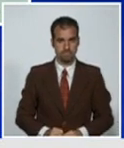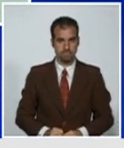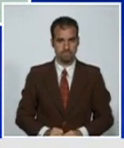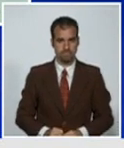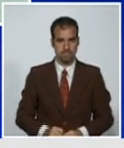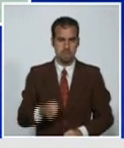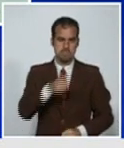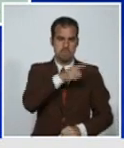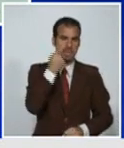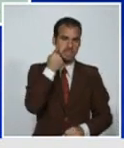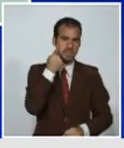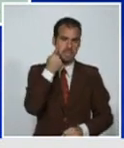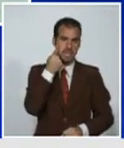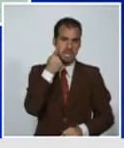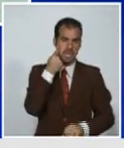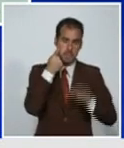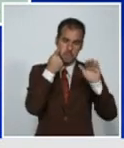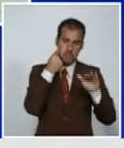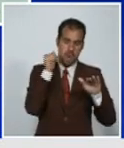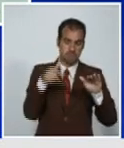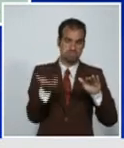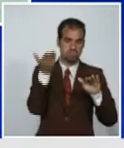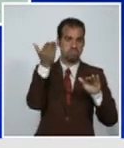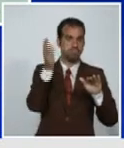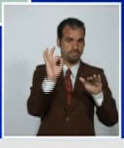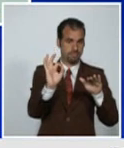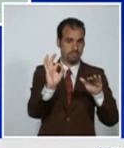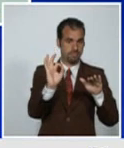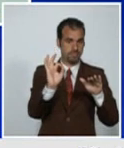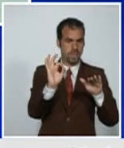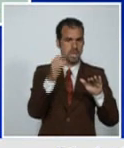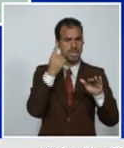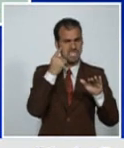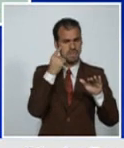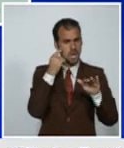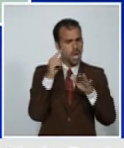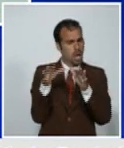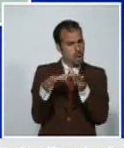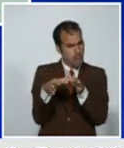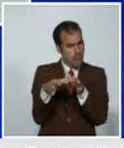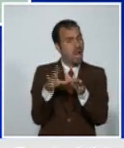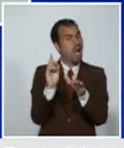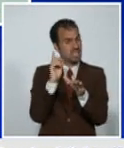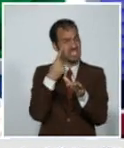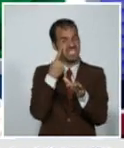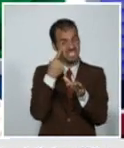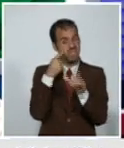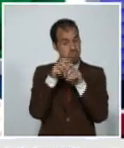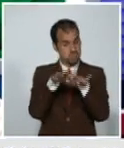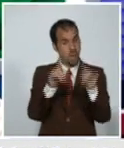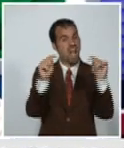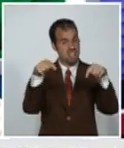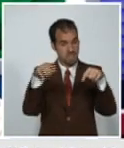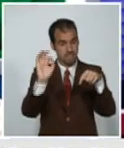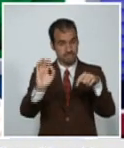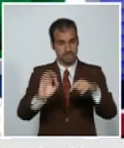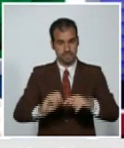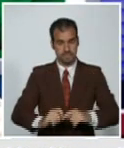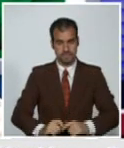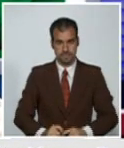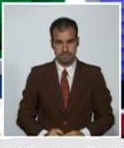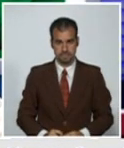va teniendo cifras inferiores, pero todavía con una transmisión de la enfermedad. En